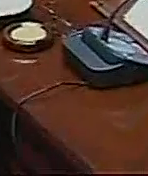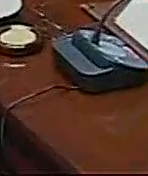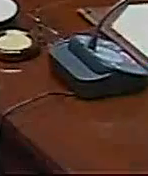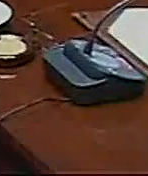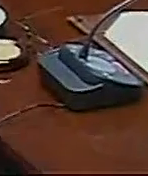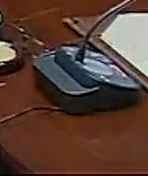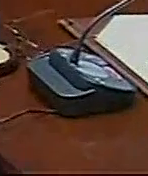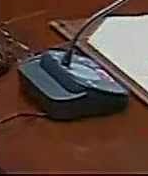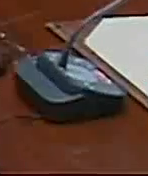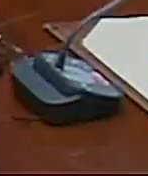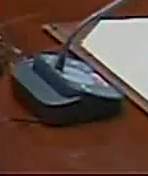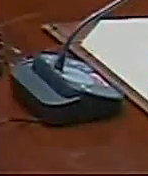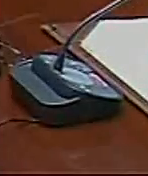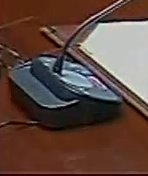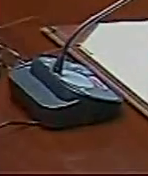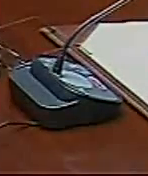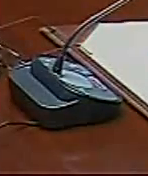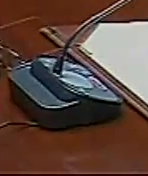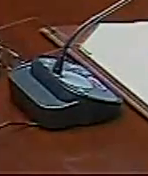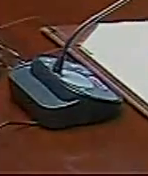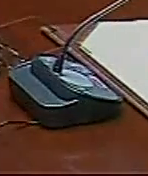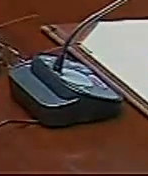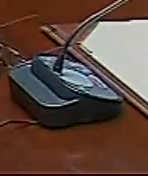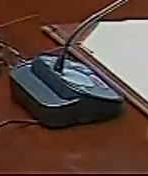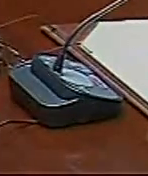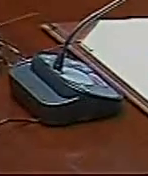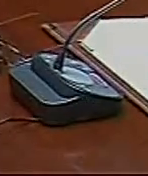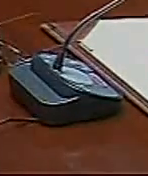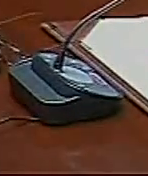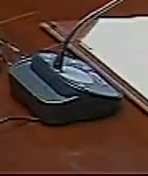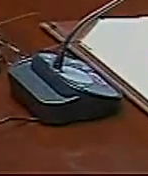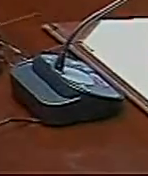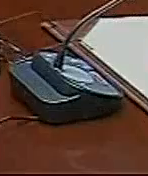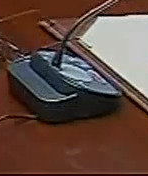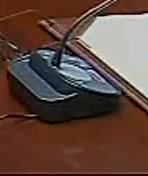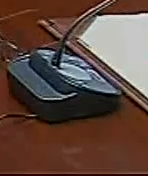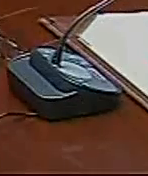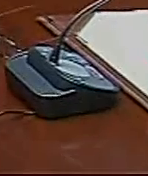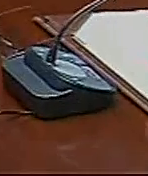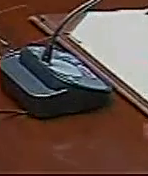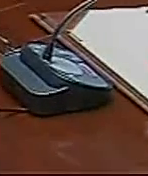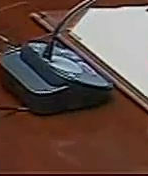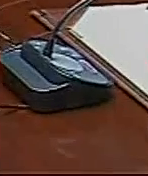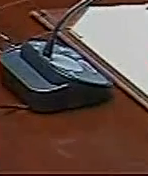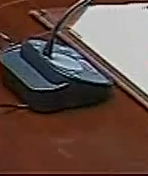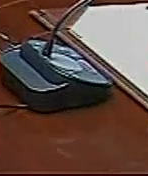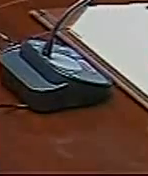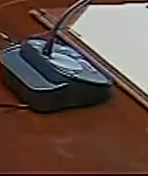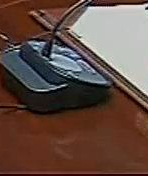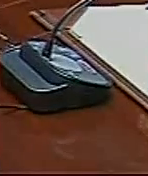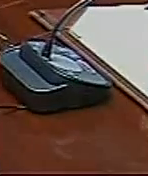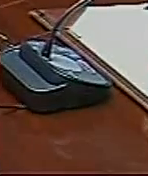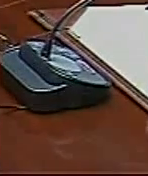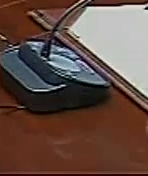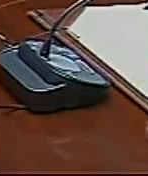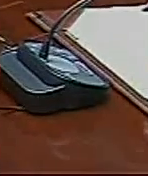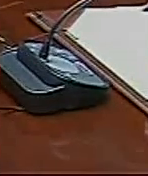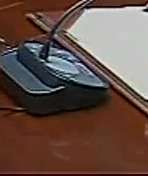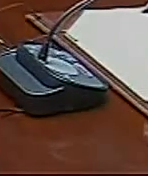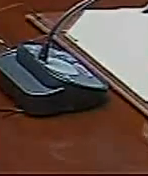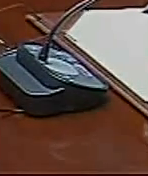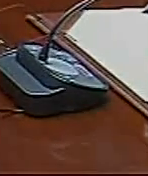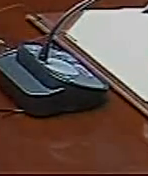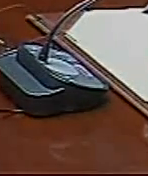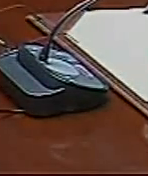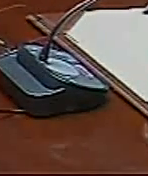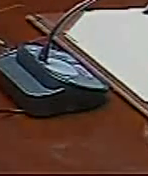políticas circunstanciales que respaldaban una moción de apoyo. Y finalmente, desde luego, nuestros votos para